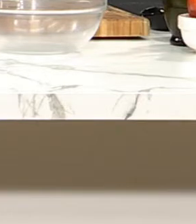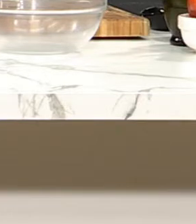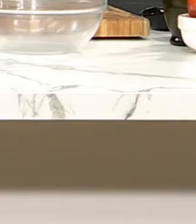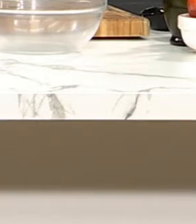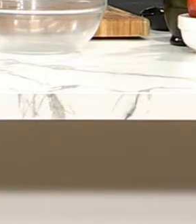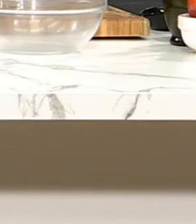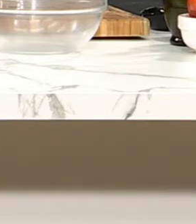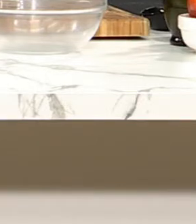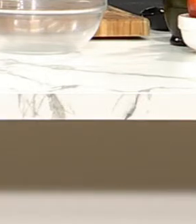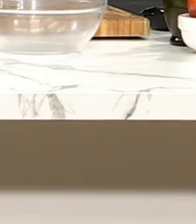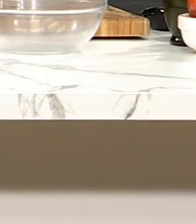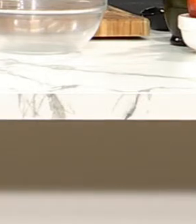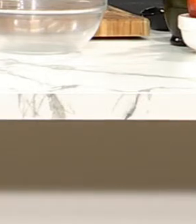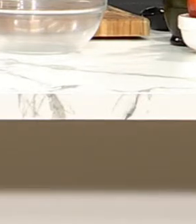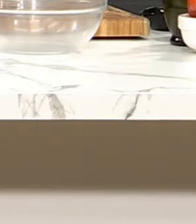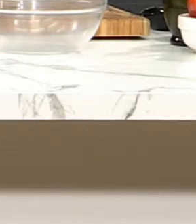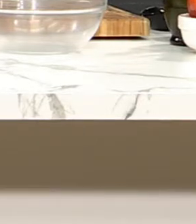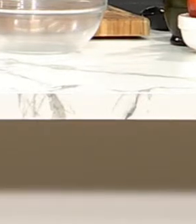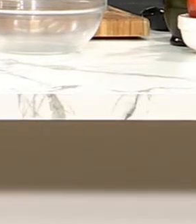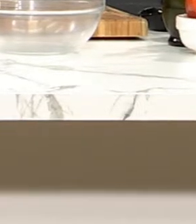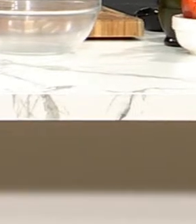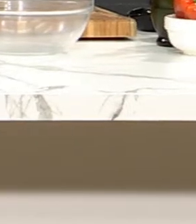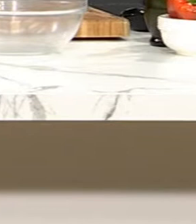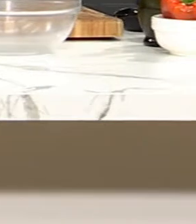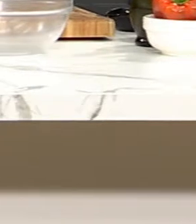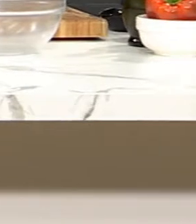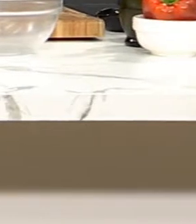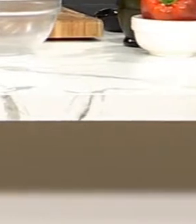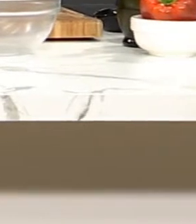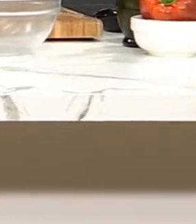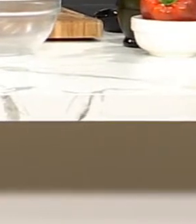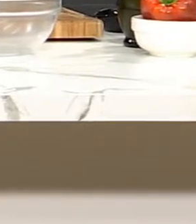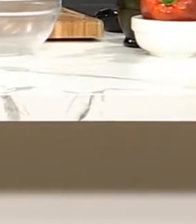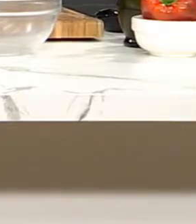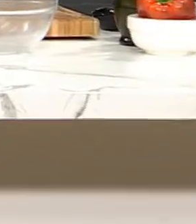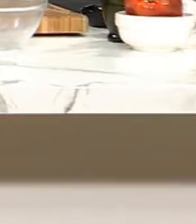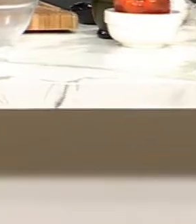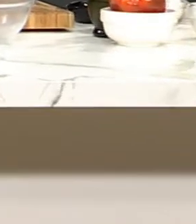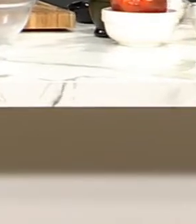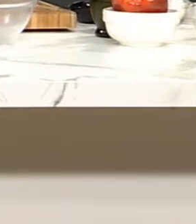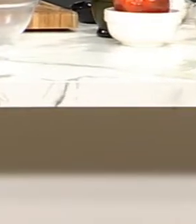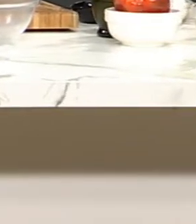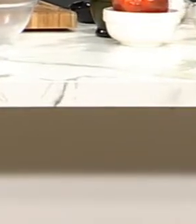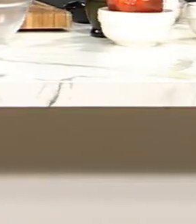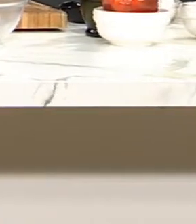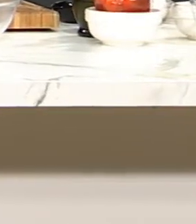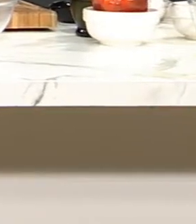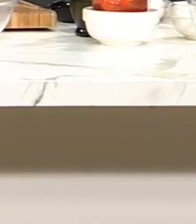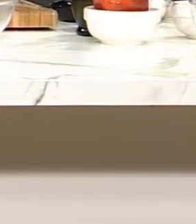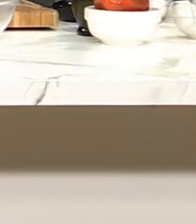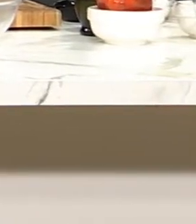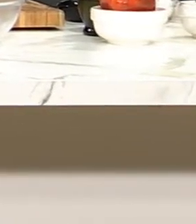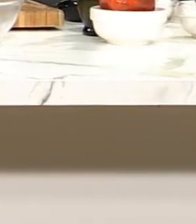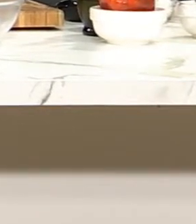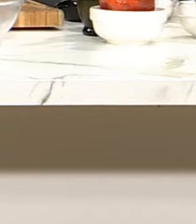en la segunda parte de Basta de Chachara con Nico Pérez, que nos va a estar contando justamente todo esto que ha acontecido en las últimas horas, este campeonato mundial, también la llegada